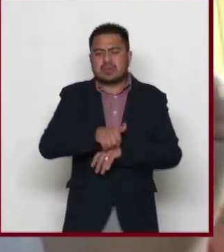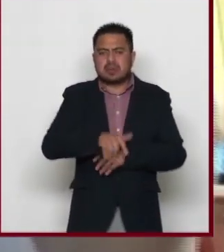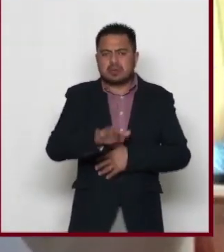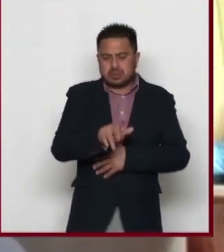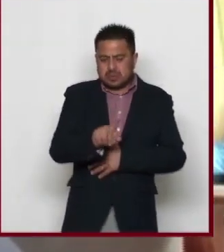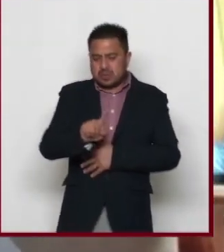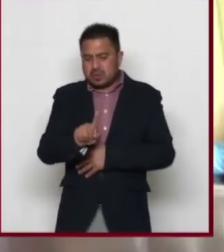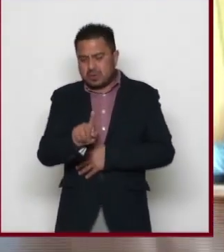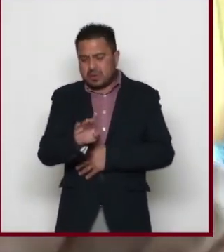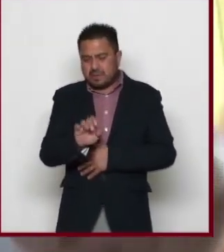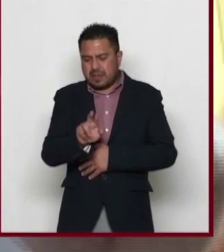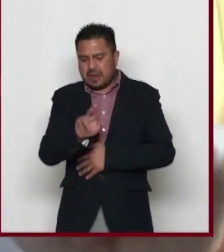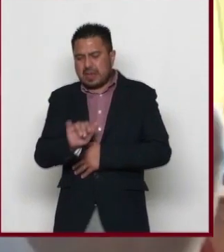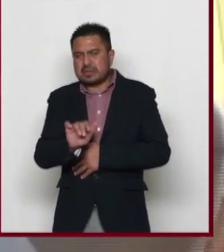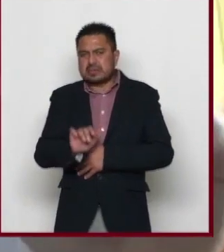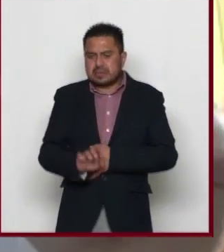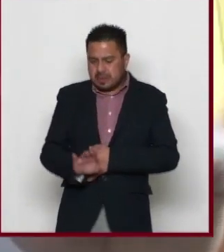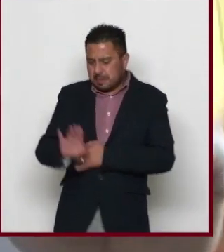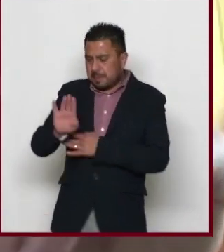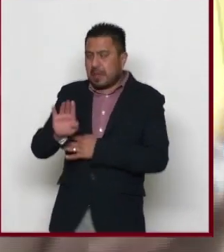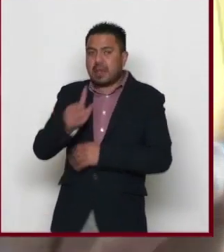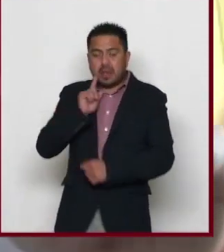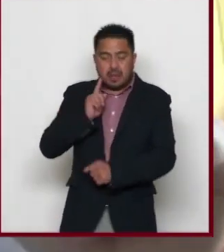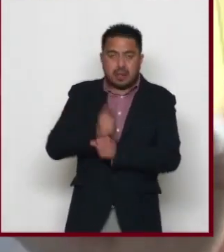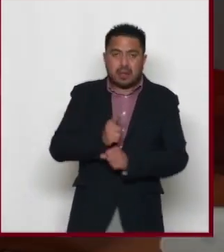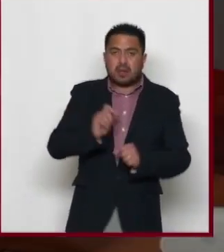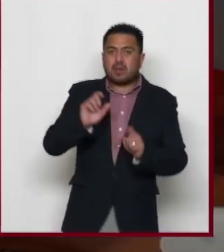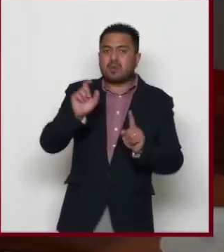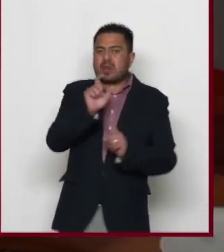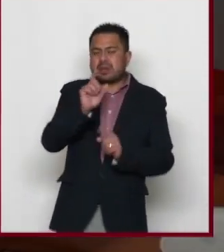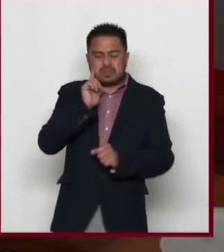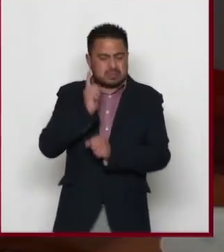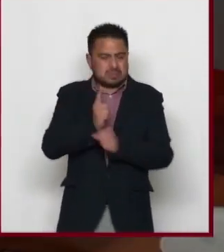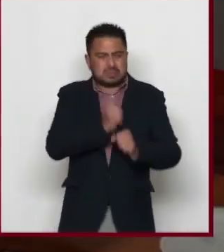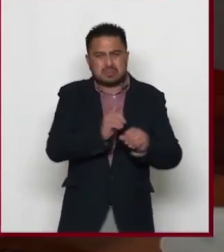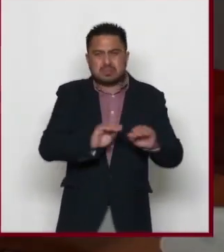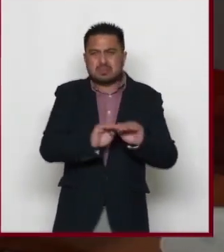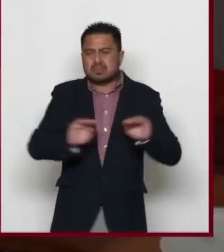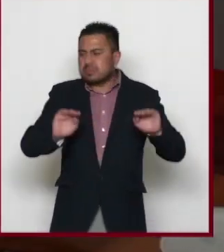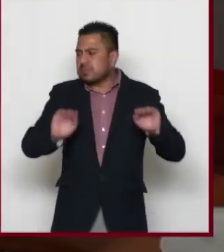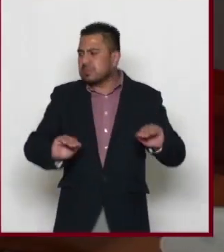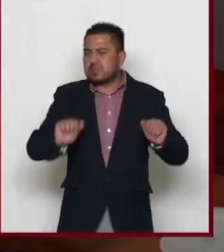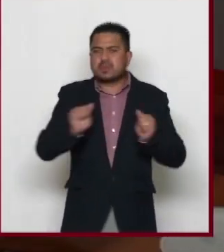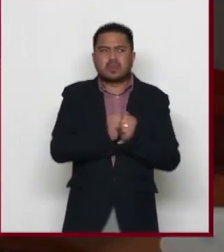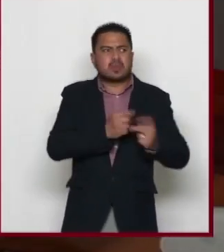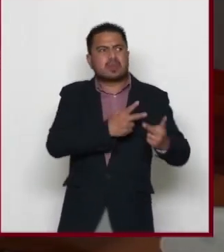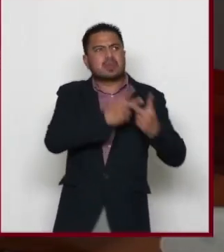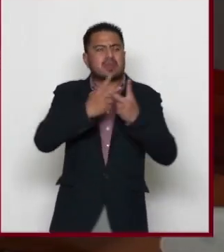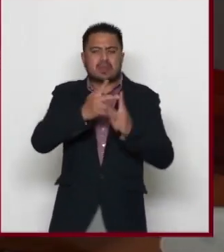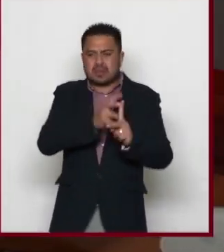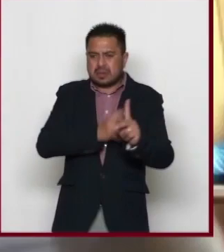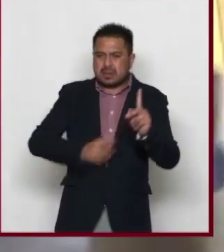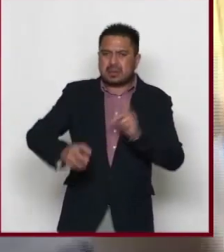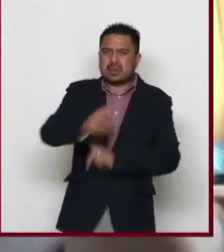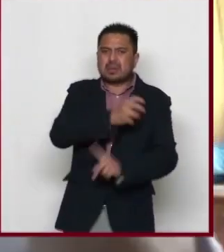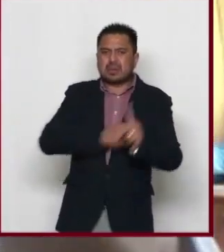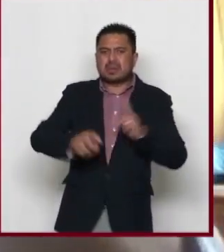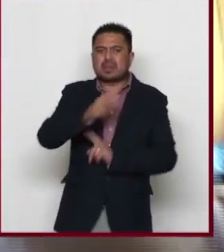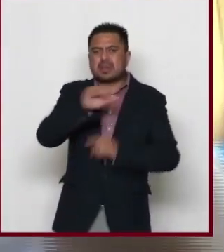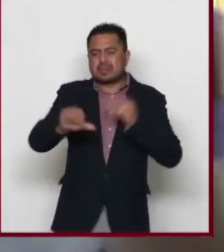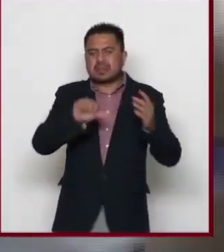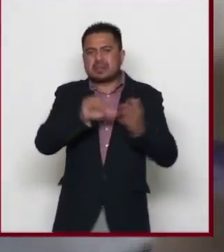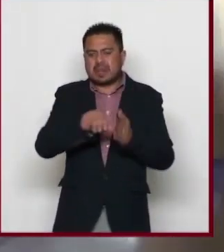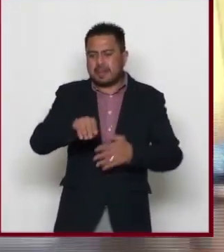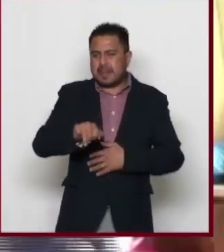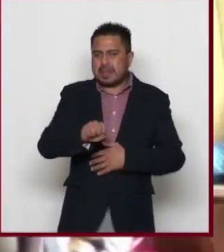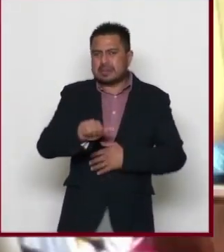estrella como el Sol se llama 51 Pegasi b y se descubrió al medir el movimiento